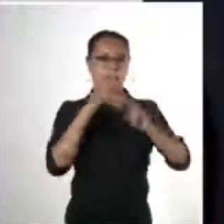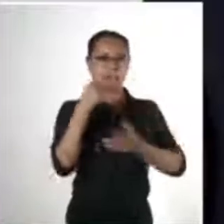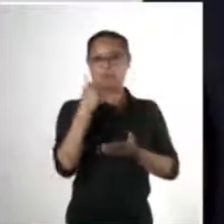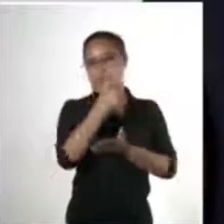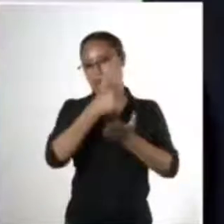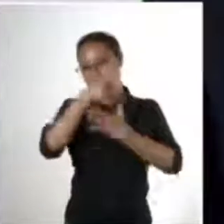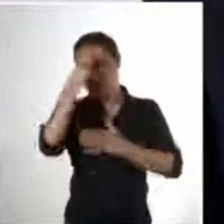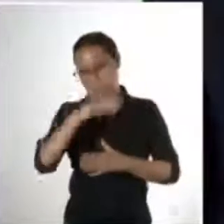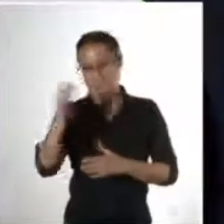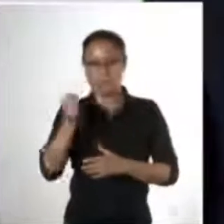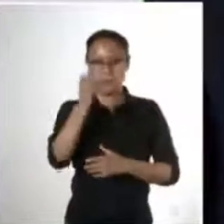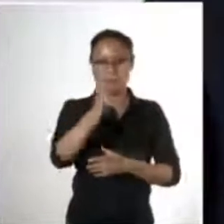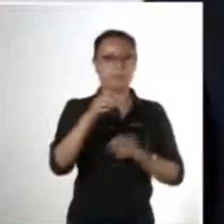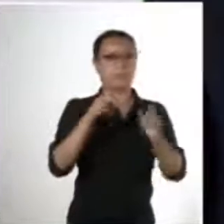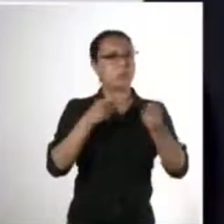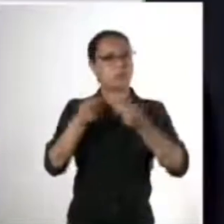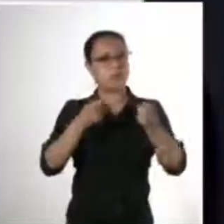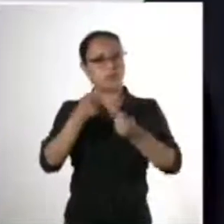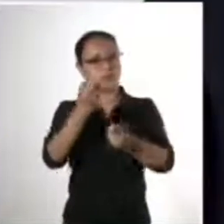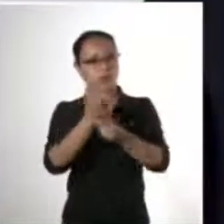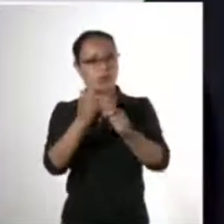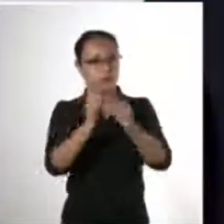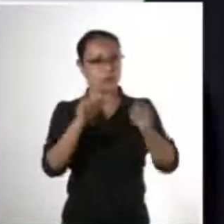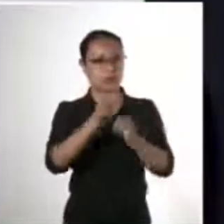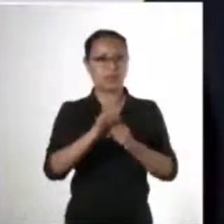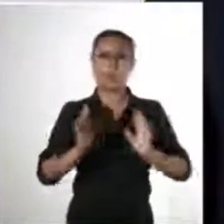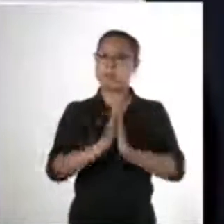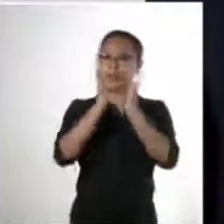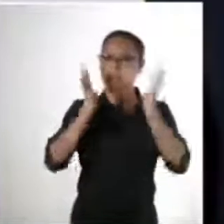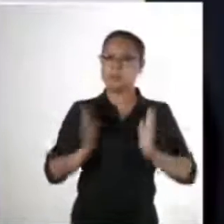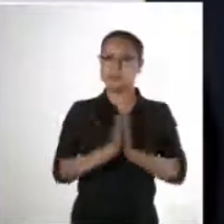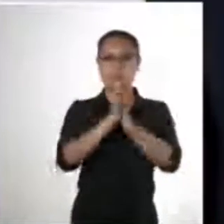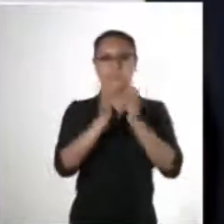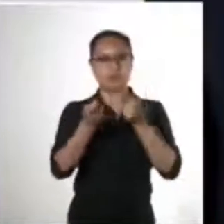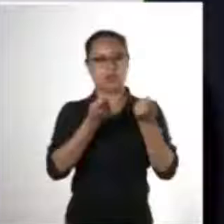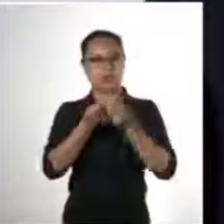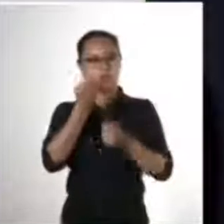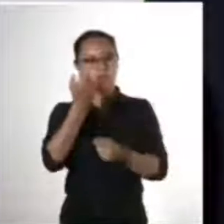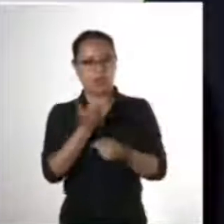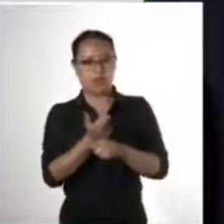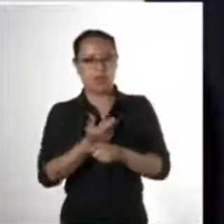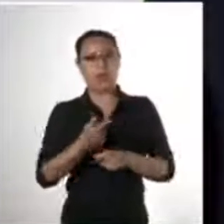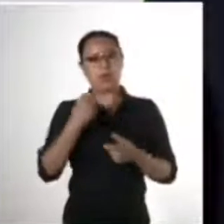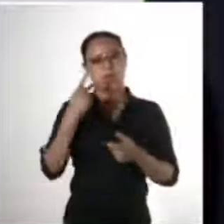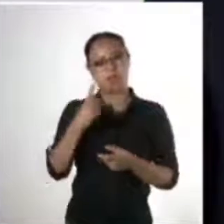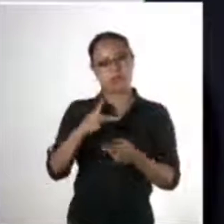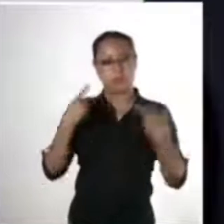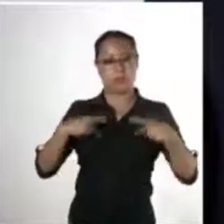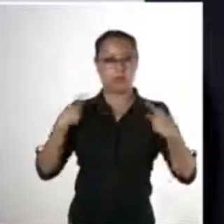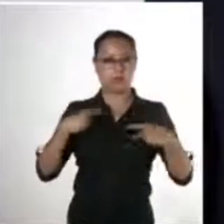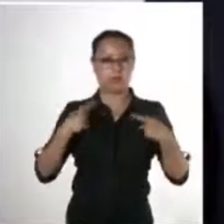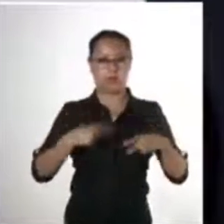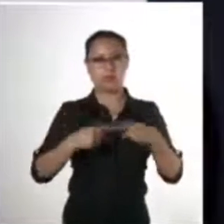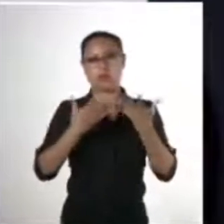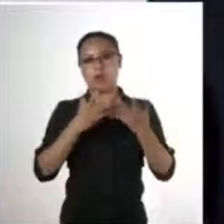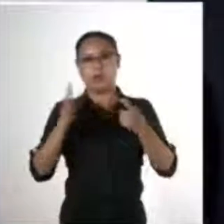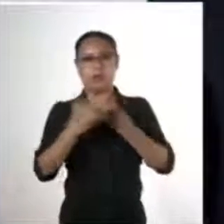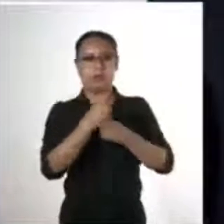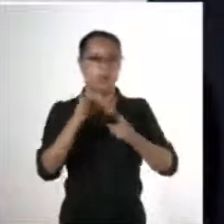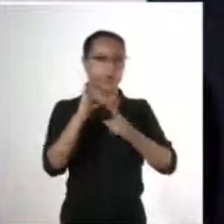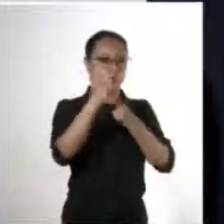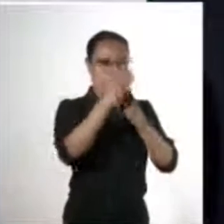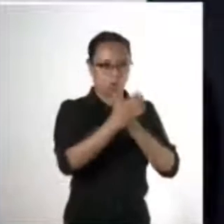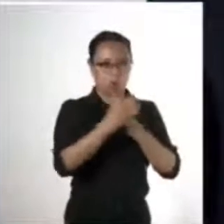Congreso de la Ciudad de México como parte de las comparecencias y mesas de trabajo a fin de exponer los avances del programa de gestión de cada alcaldía.